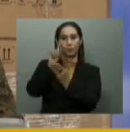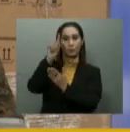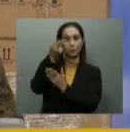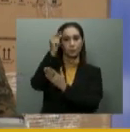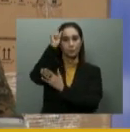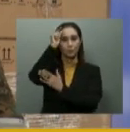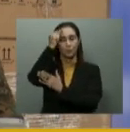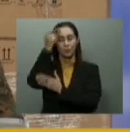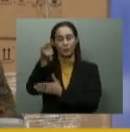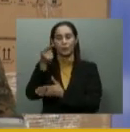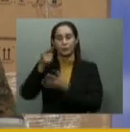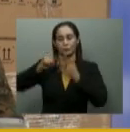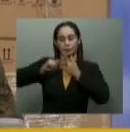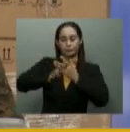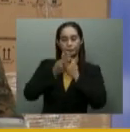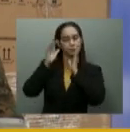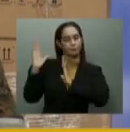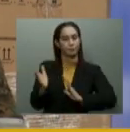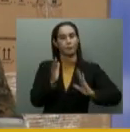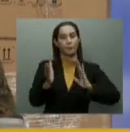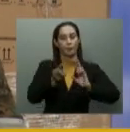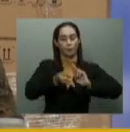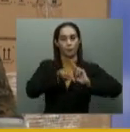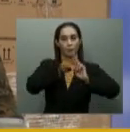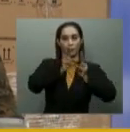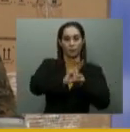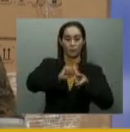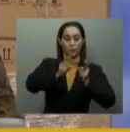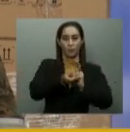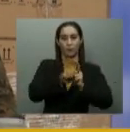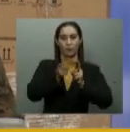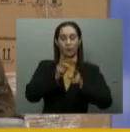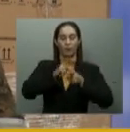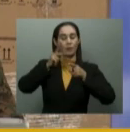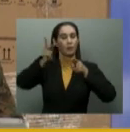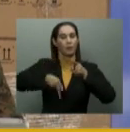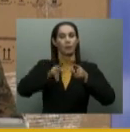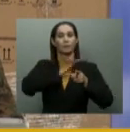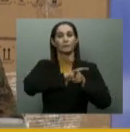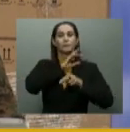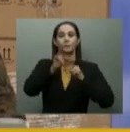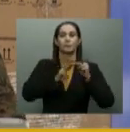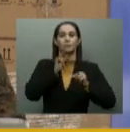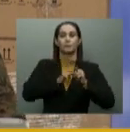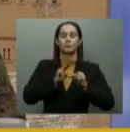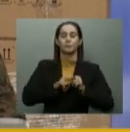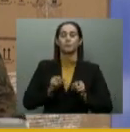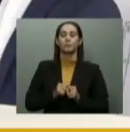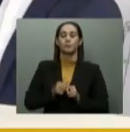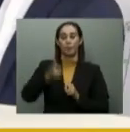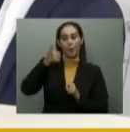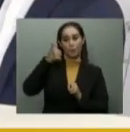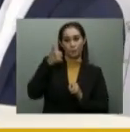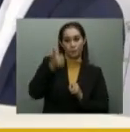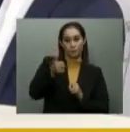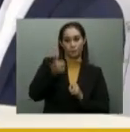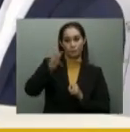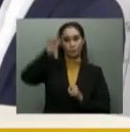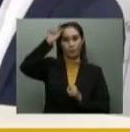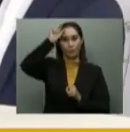y decir a eeuu que sabemos que haya tanto los vehículos los carros los agentes en sus